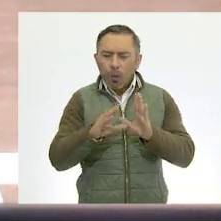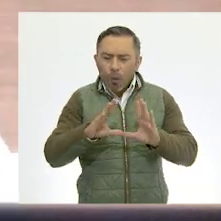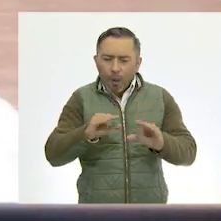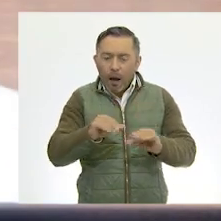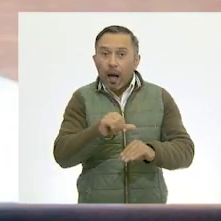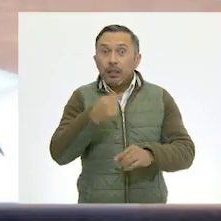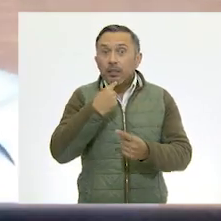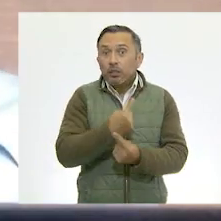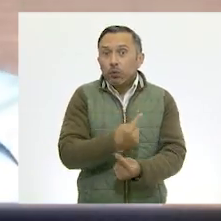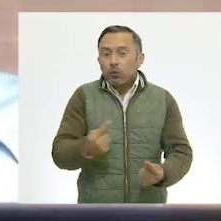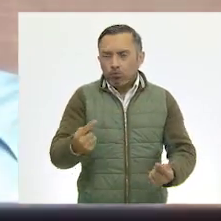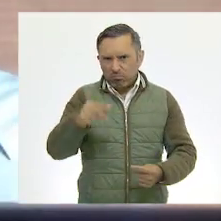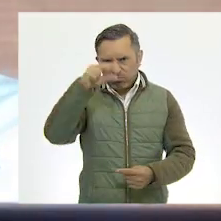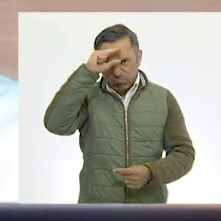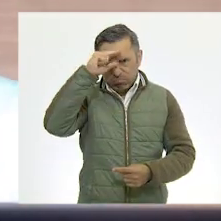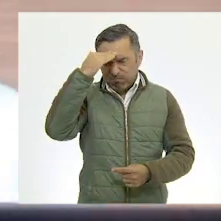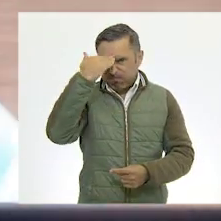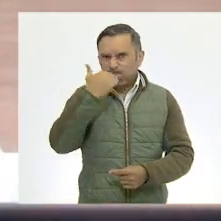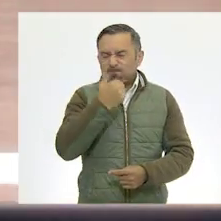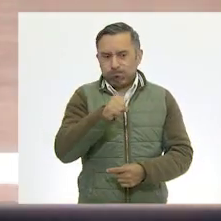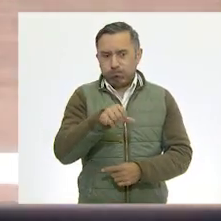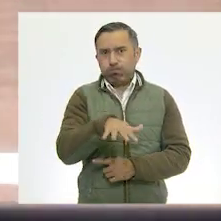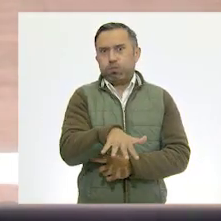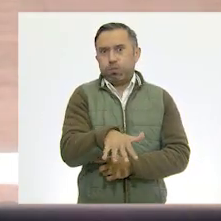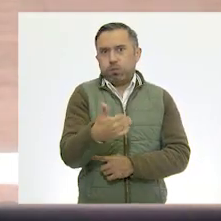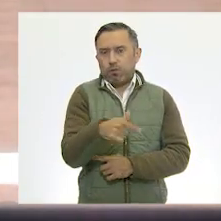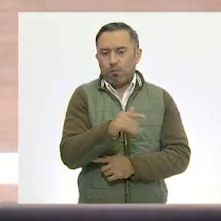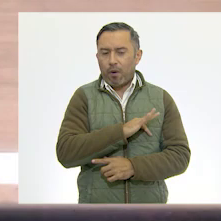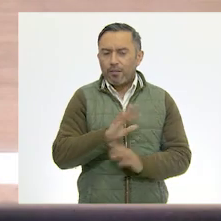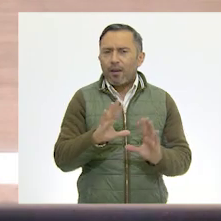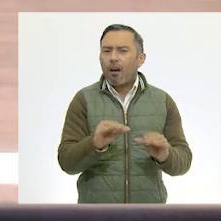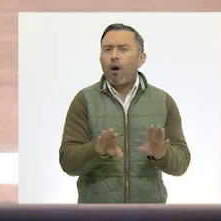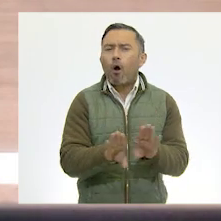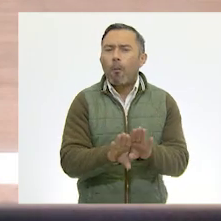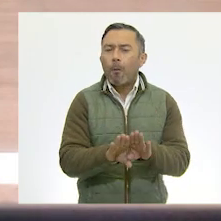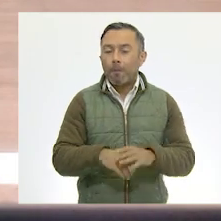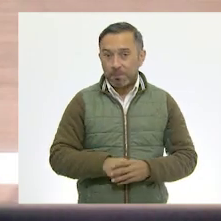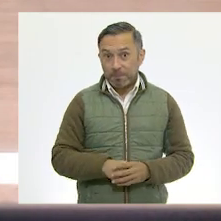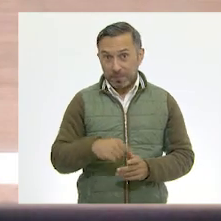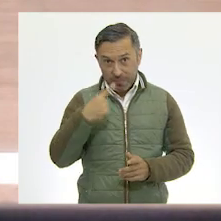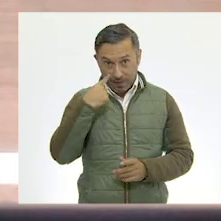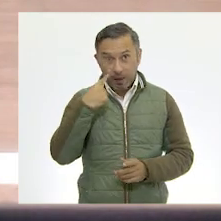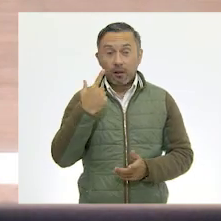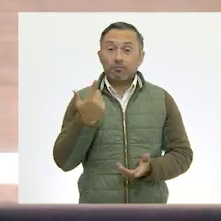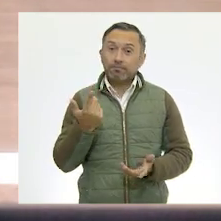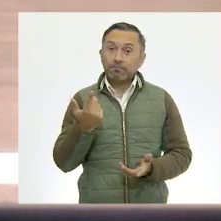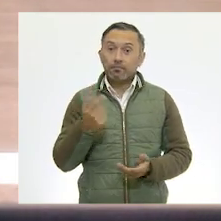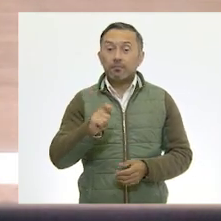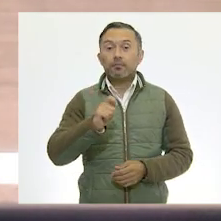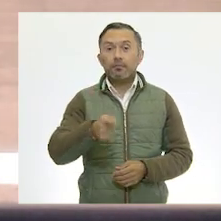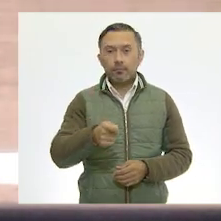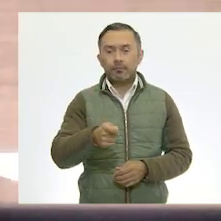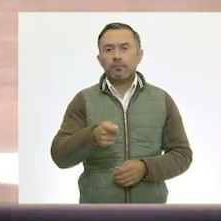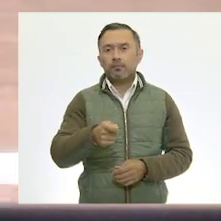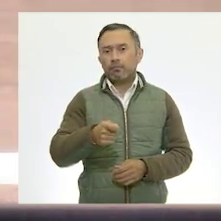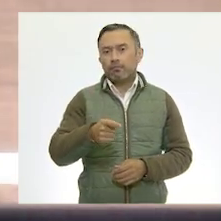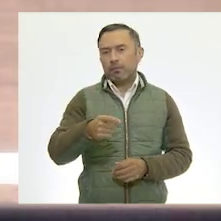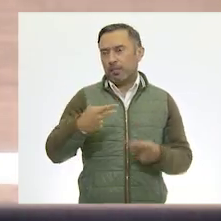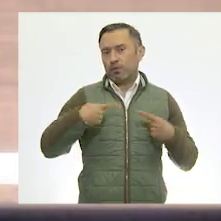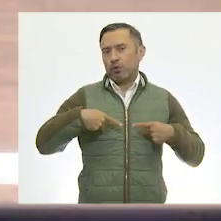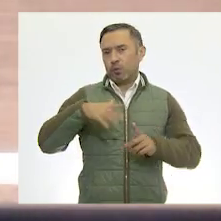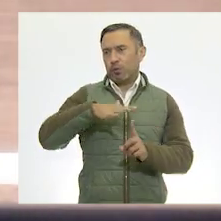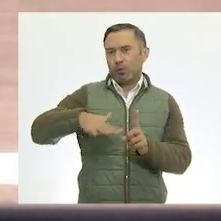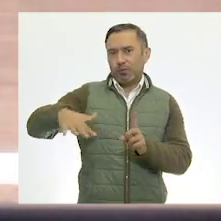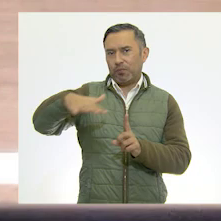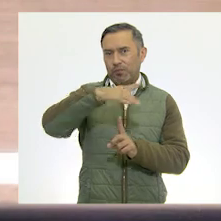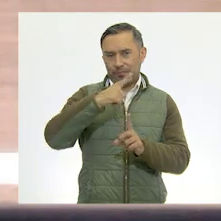Debo decir que estas estrategias las hemos pensado en virtud de lo que socialmente se cuenta en